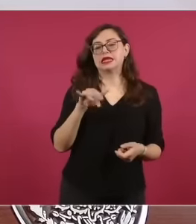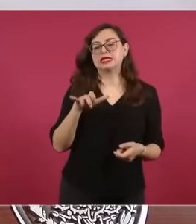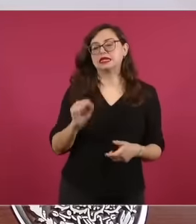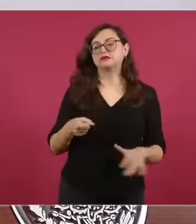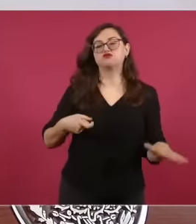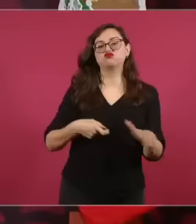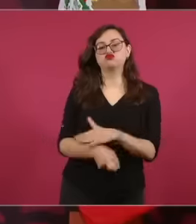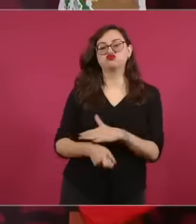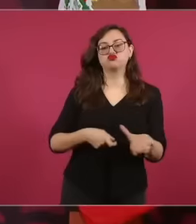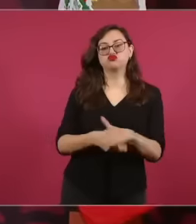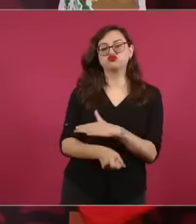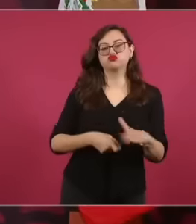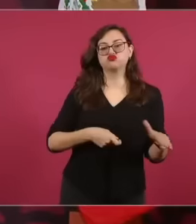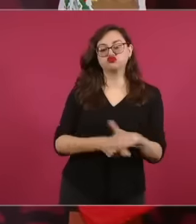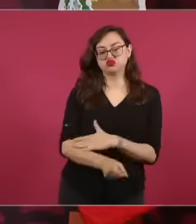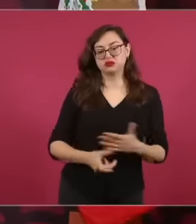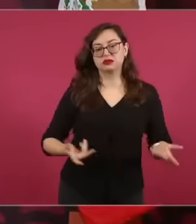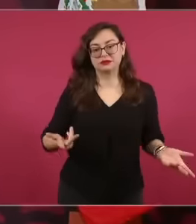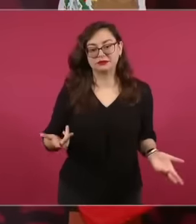el dinero que recibía.